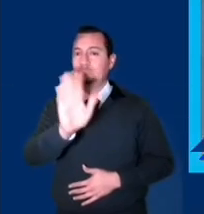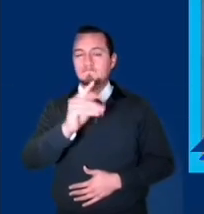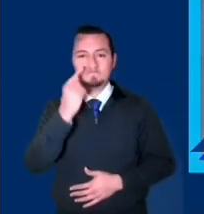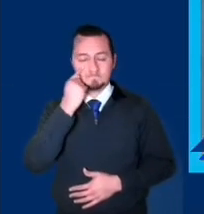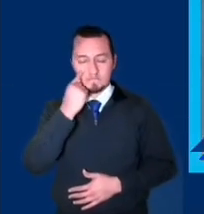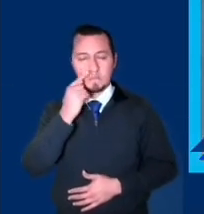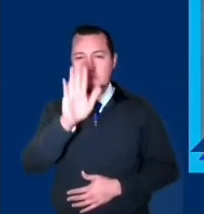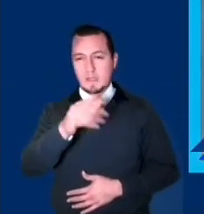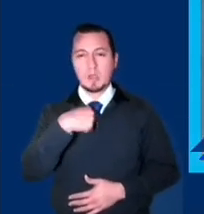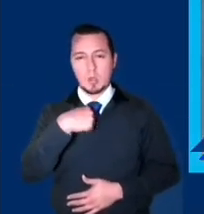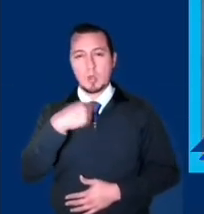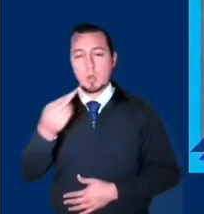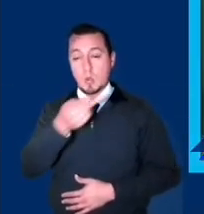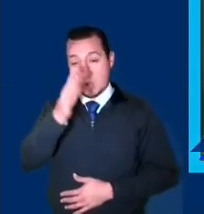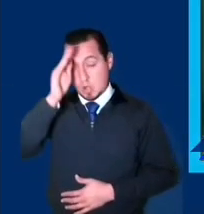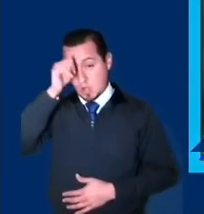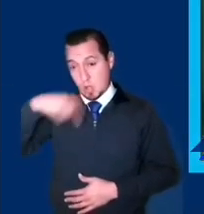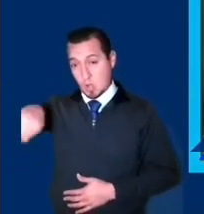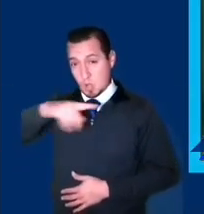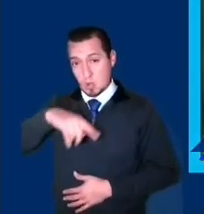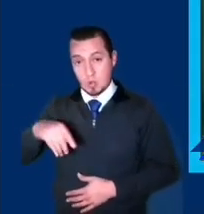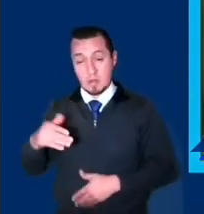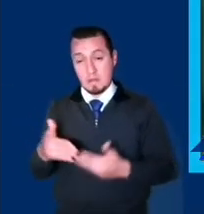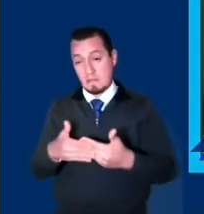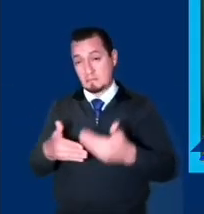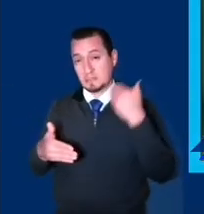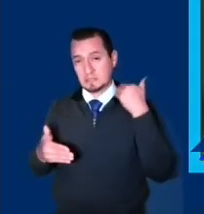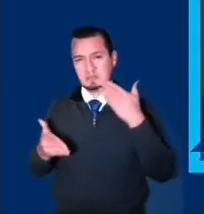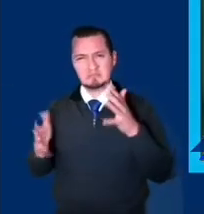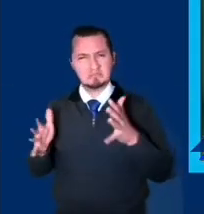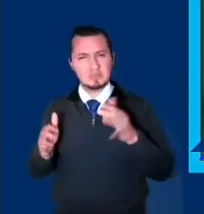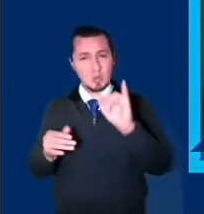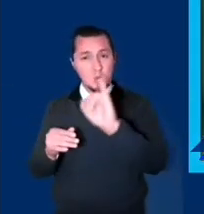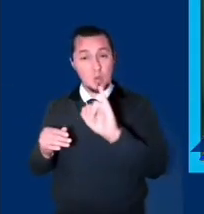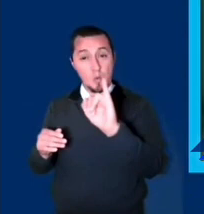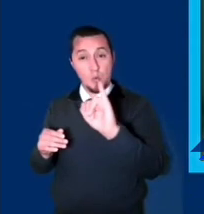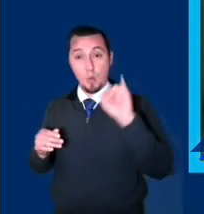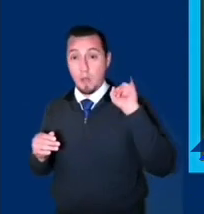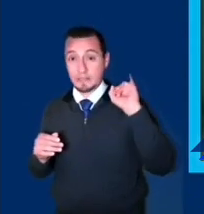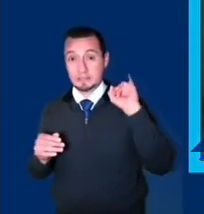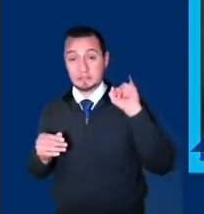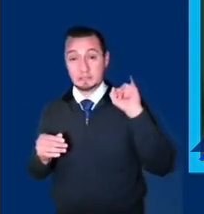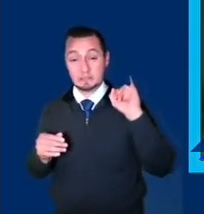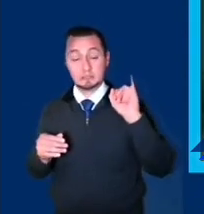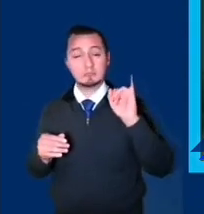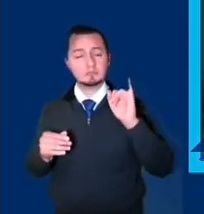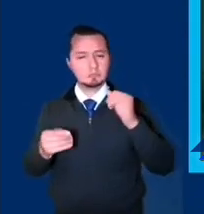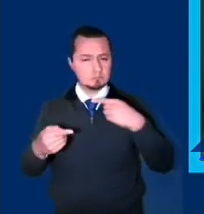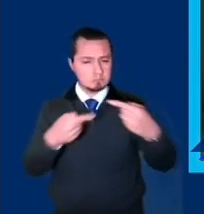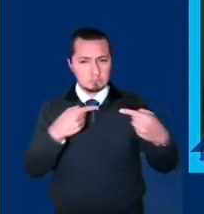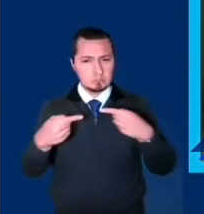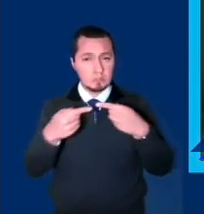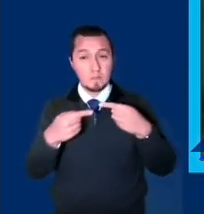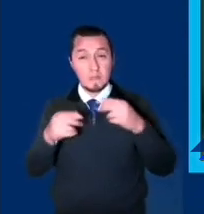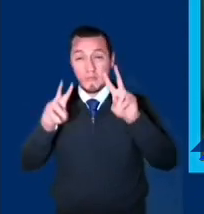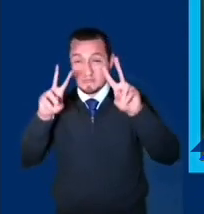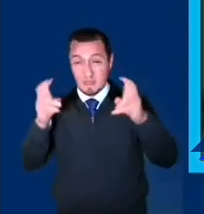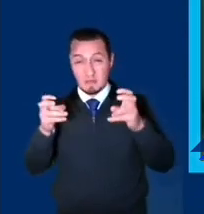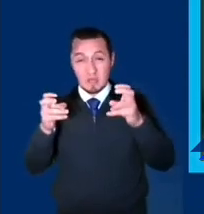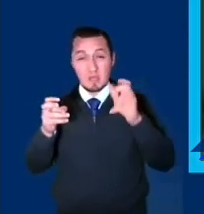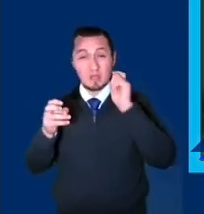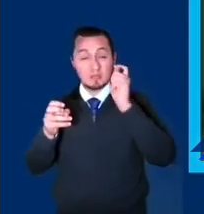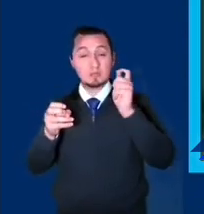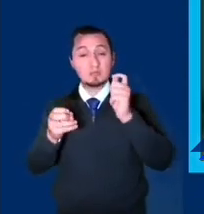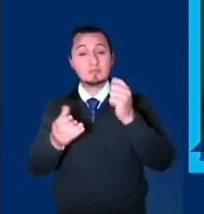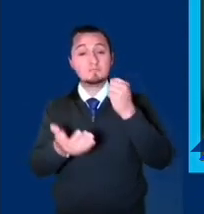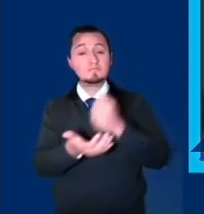la mesa de salud acordó el pasado que dio los mismos jueves el pasado jueves que el tema de